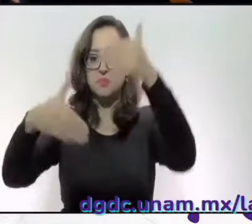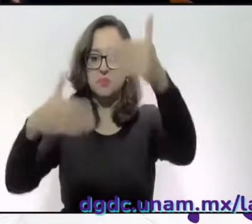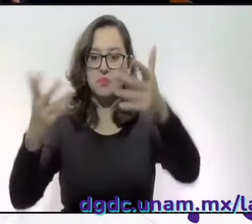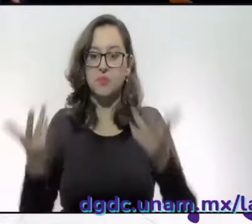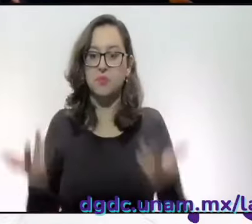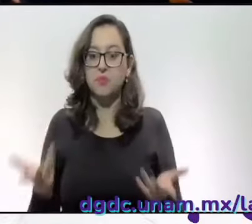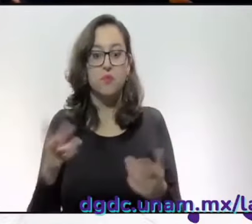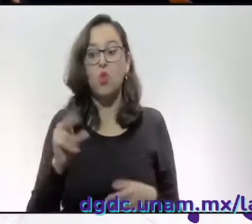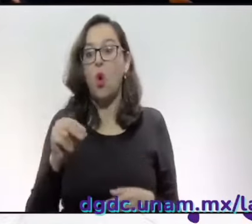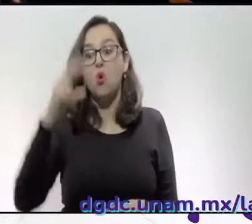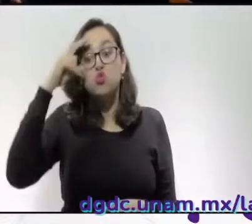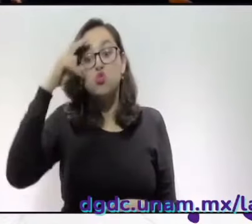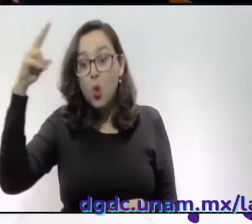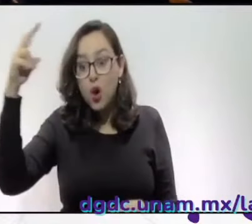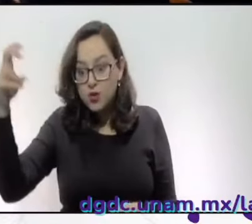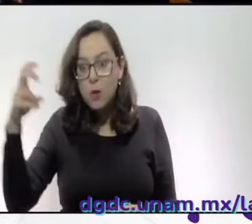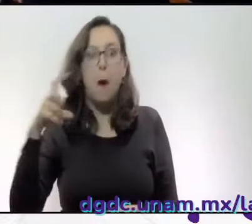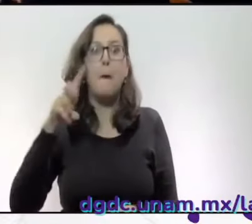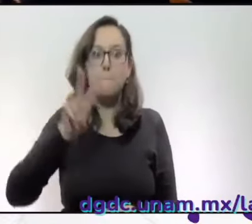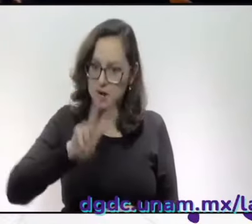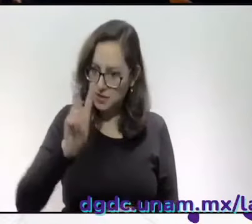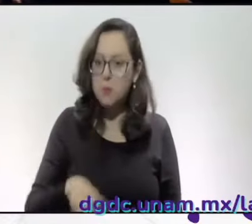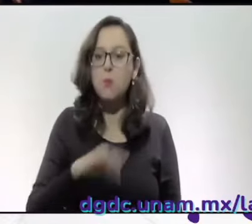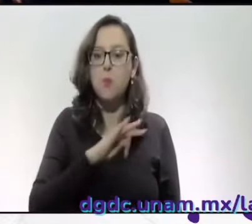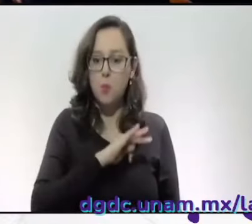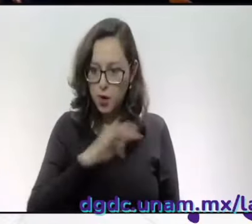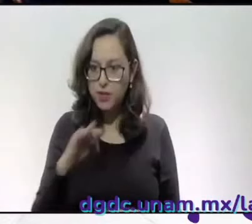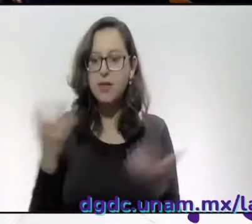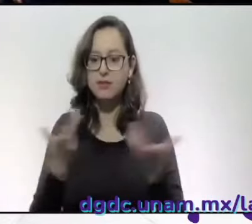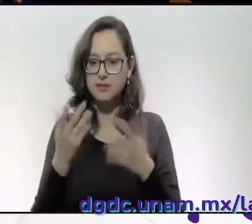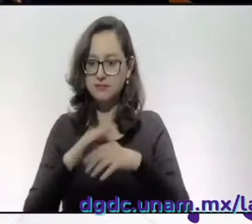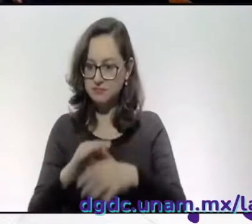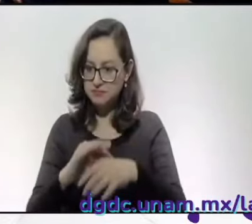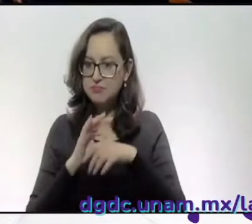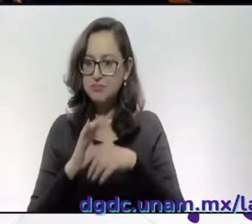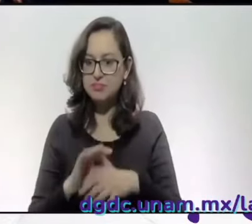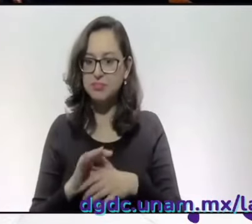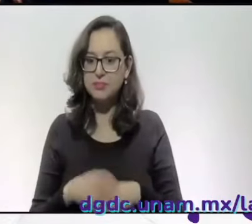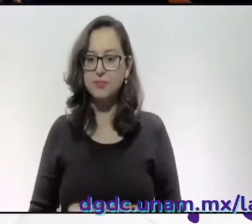ciencia ficción. Creo que eso está dentro de las posibilidades reales, ¿no?